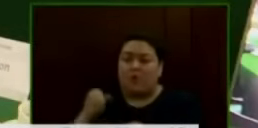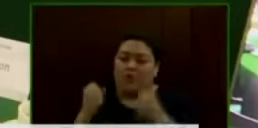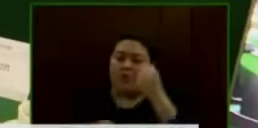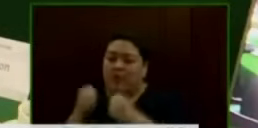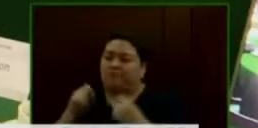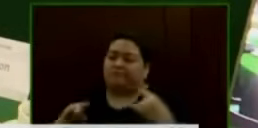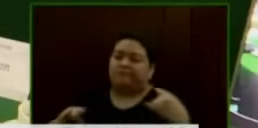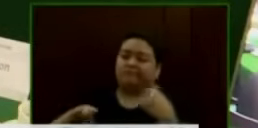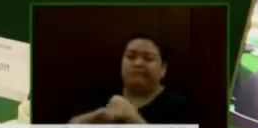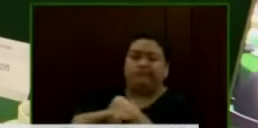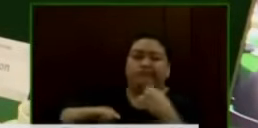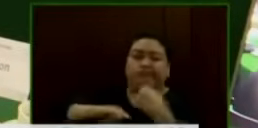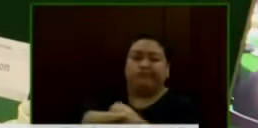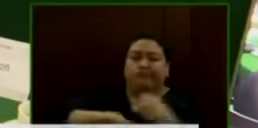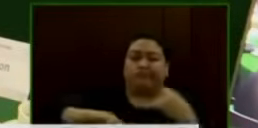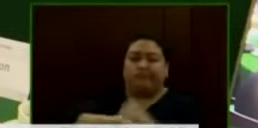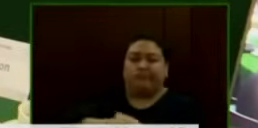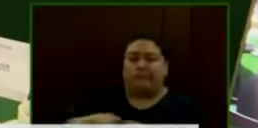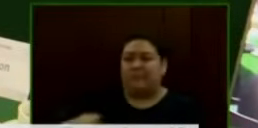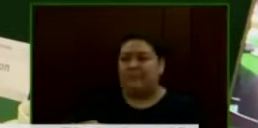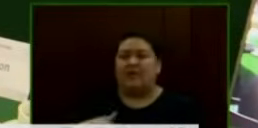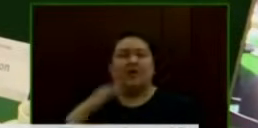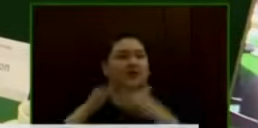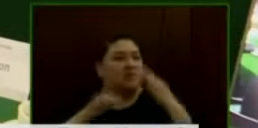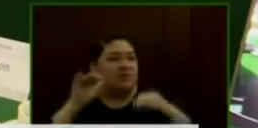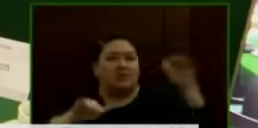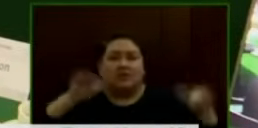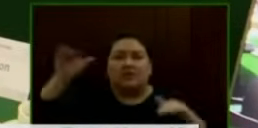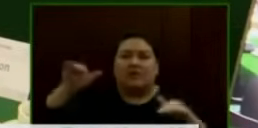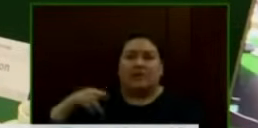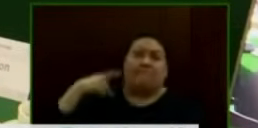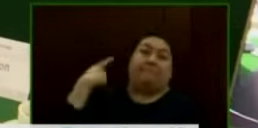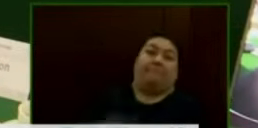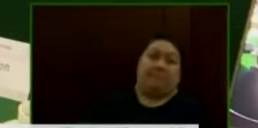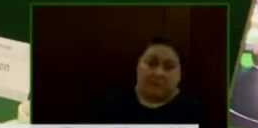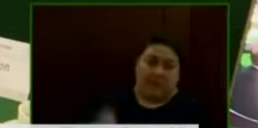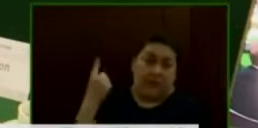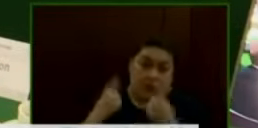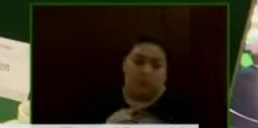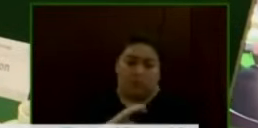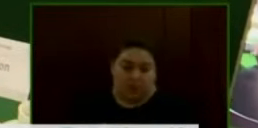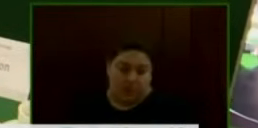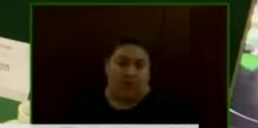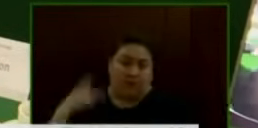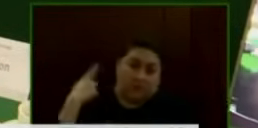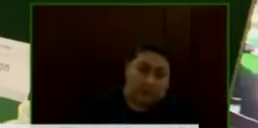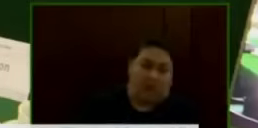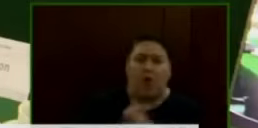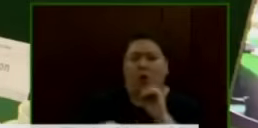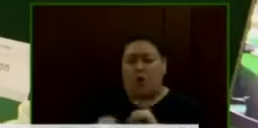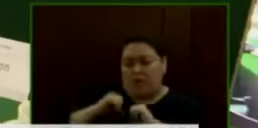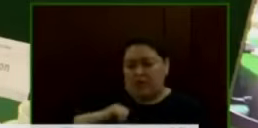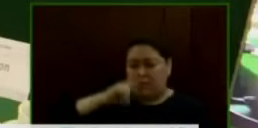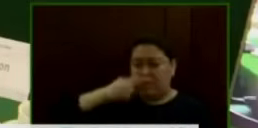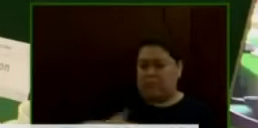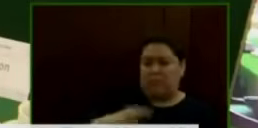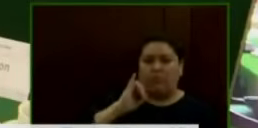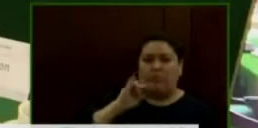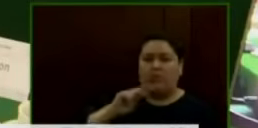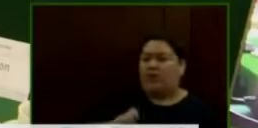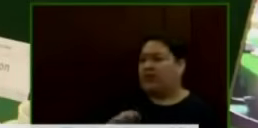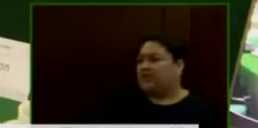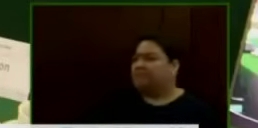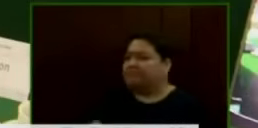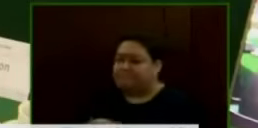electorales, aun cuando algunas de las propuestas no estaban dirigidas a la operación electoral, sino